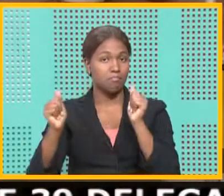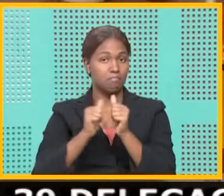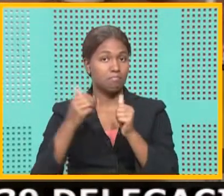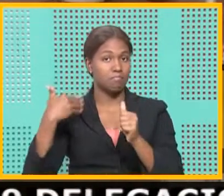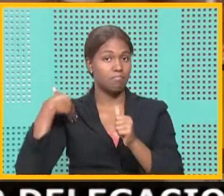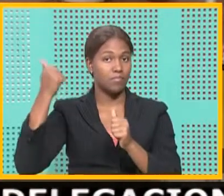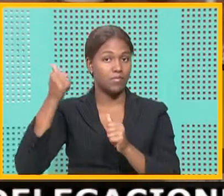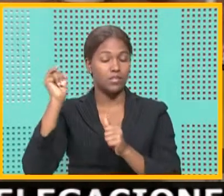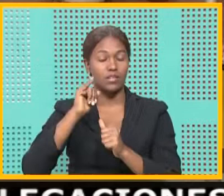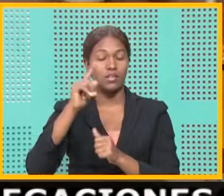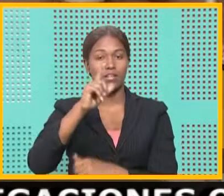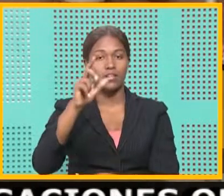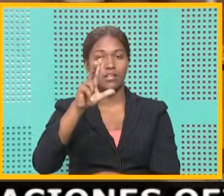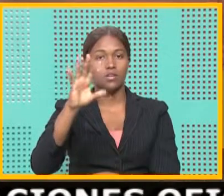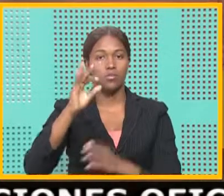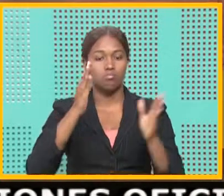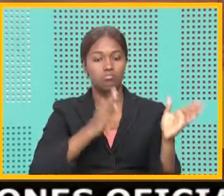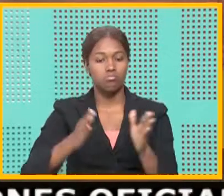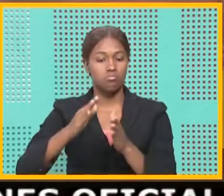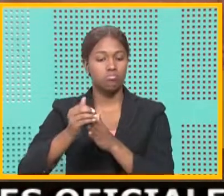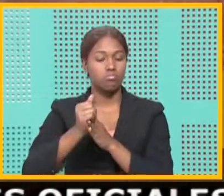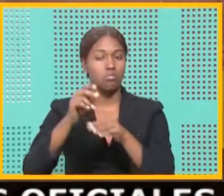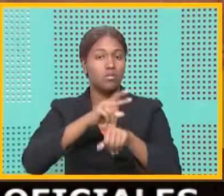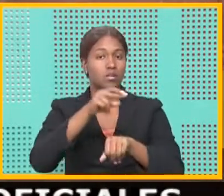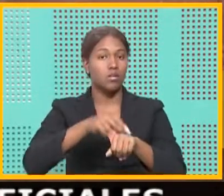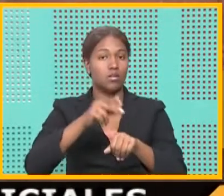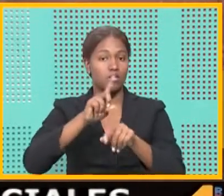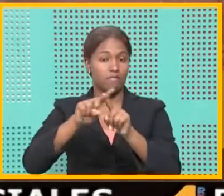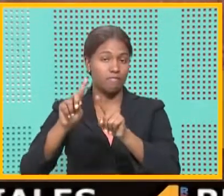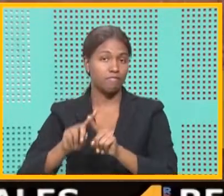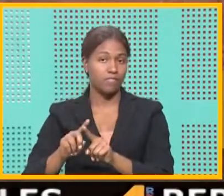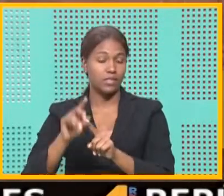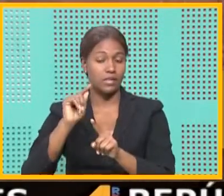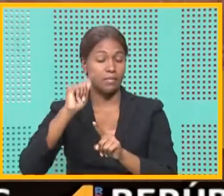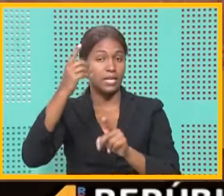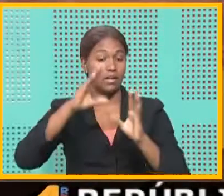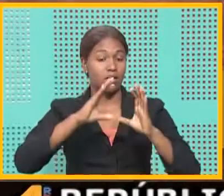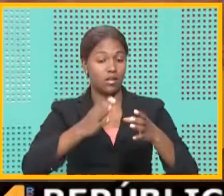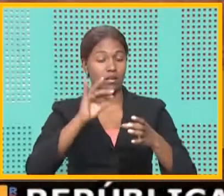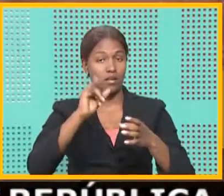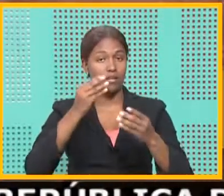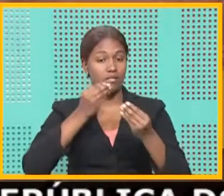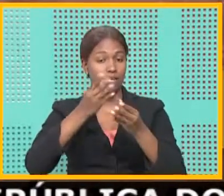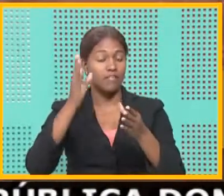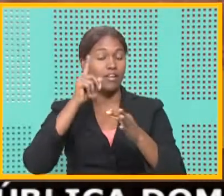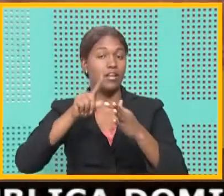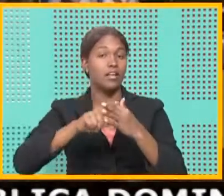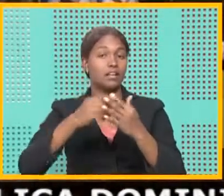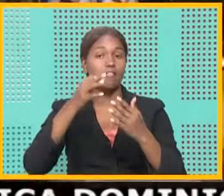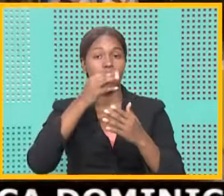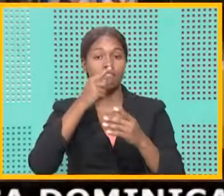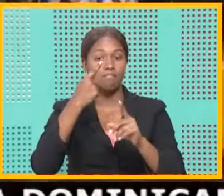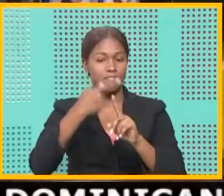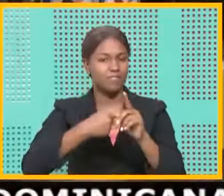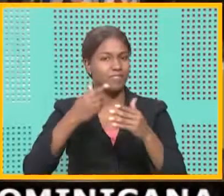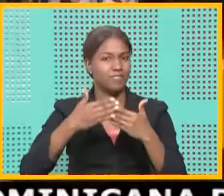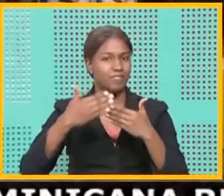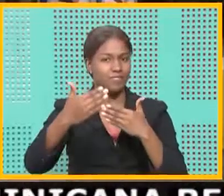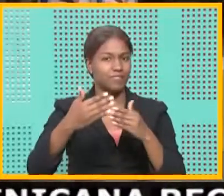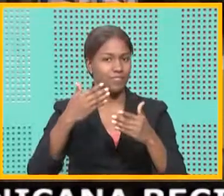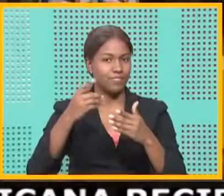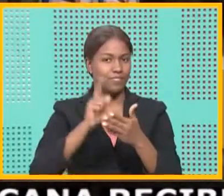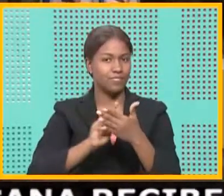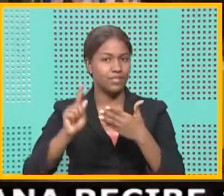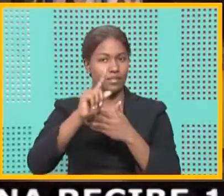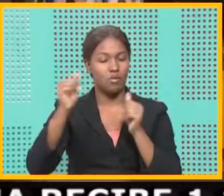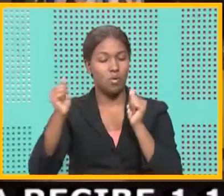y 139 coordinadores regionales y distritales. La primera fase de esta promoción iniciará la próxima semana con el proceso de formación